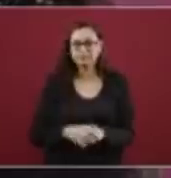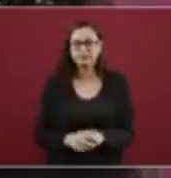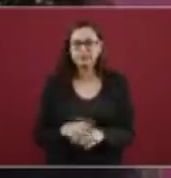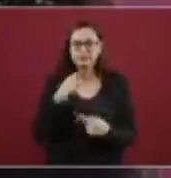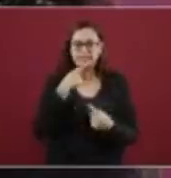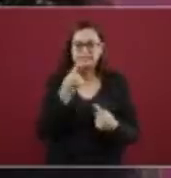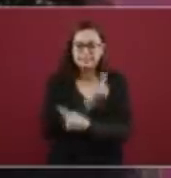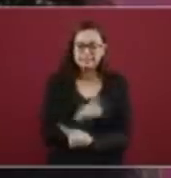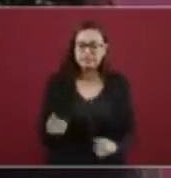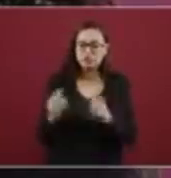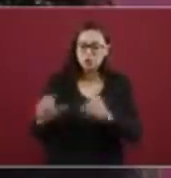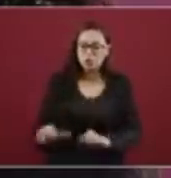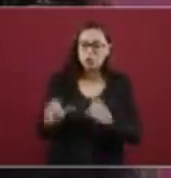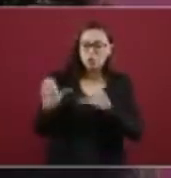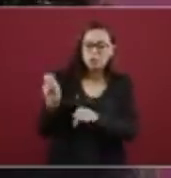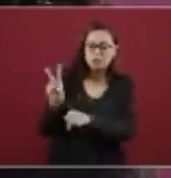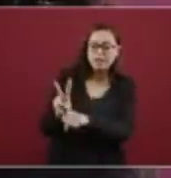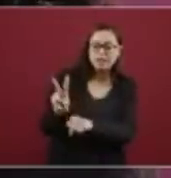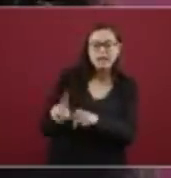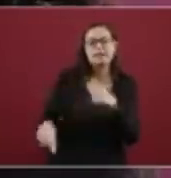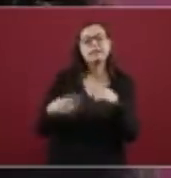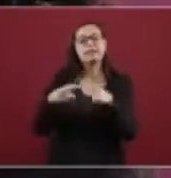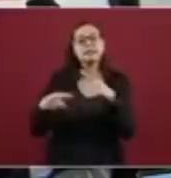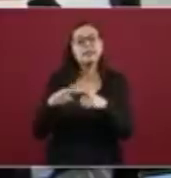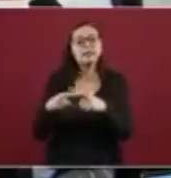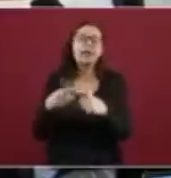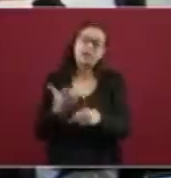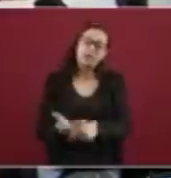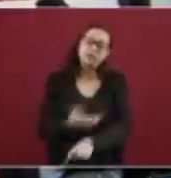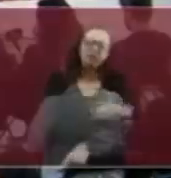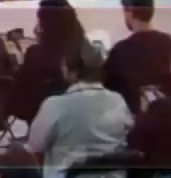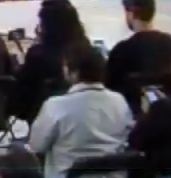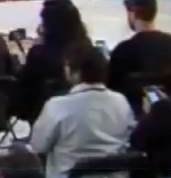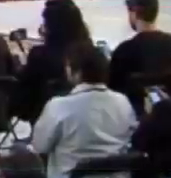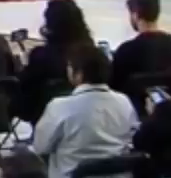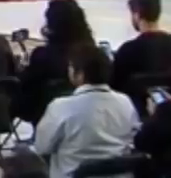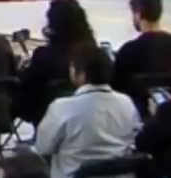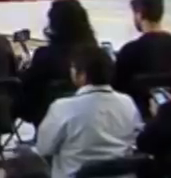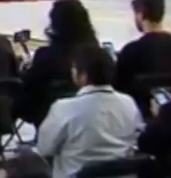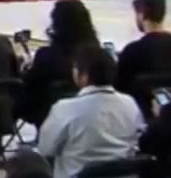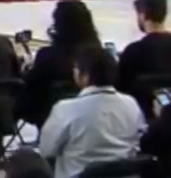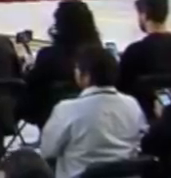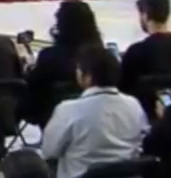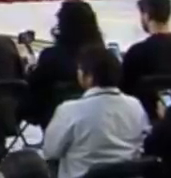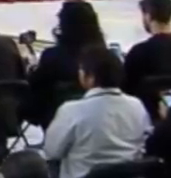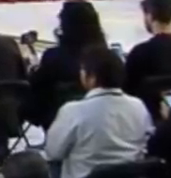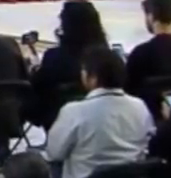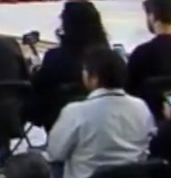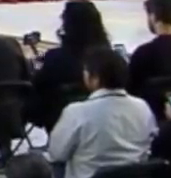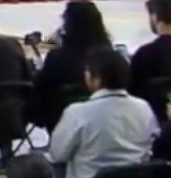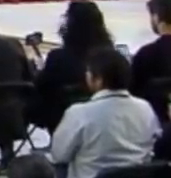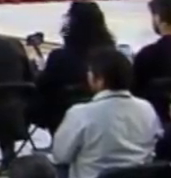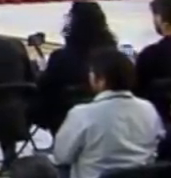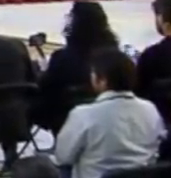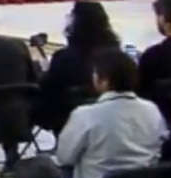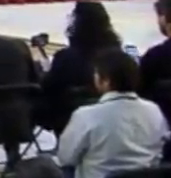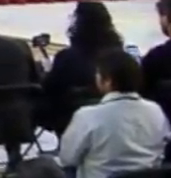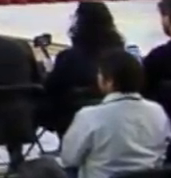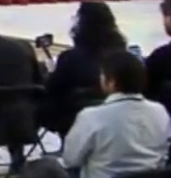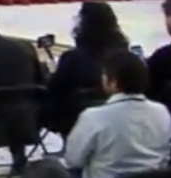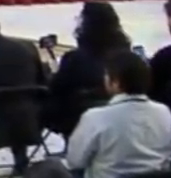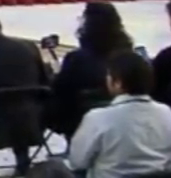de los niños lo hace DIF. El mecanismo del cuidado en el sentido del espacio y que tuviera